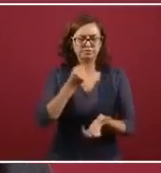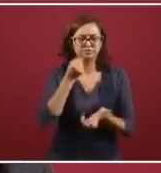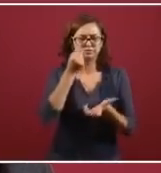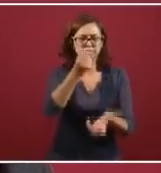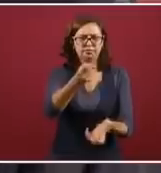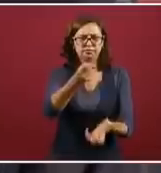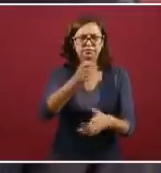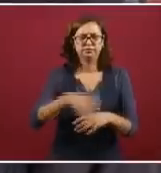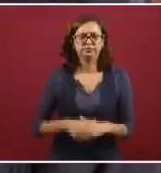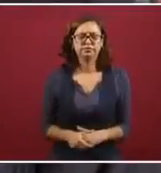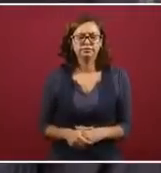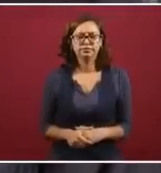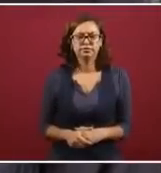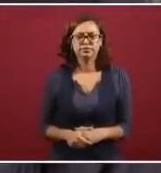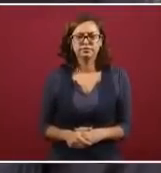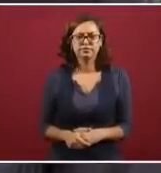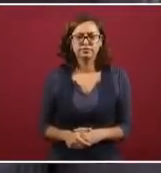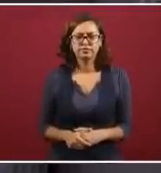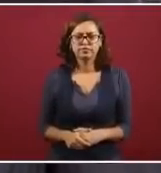presupuesto,